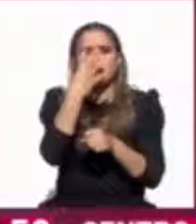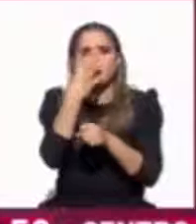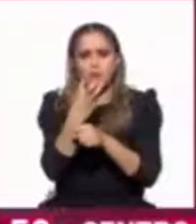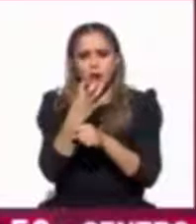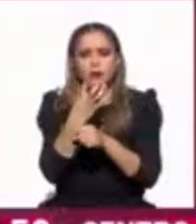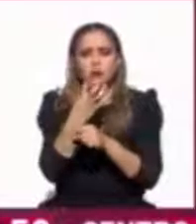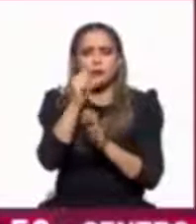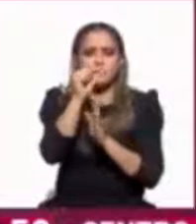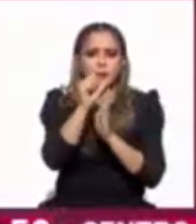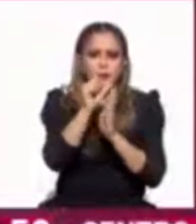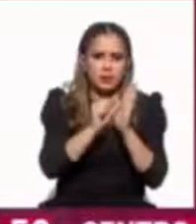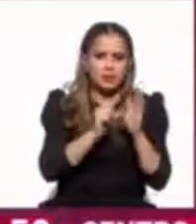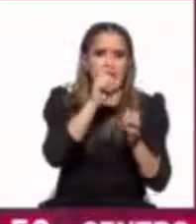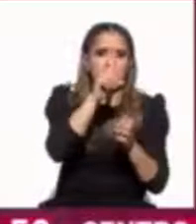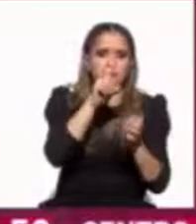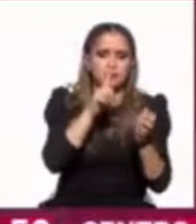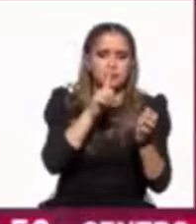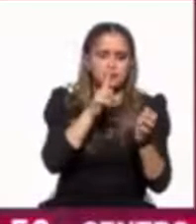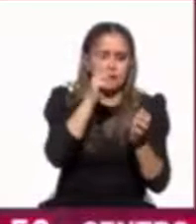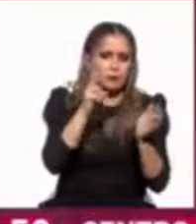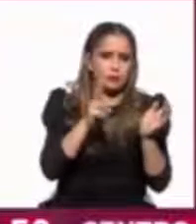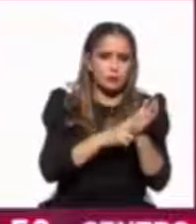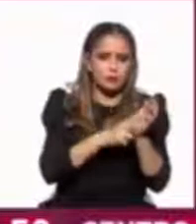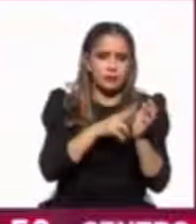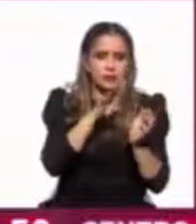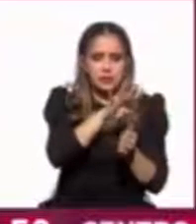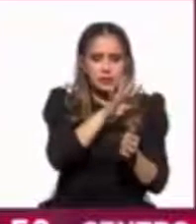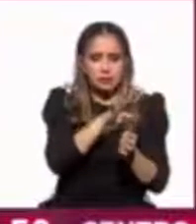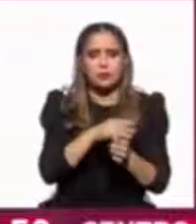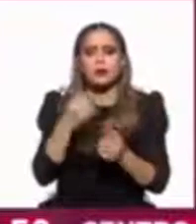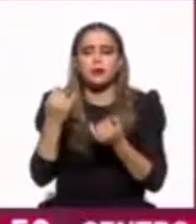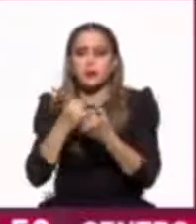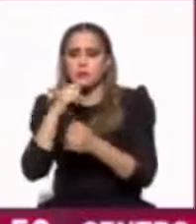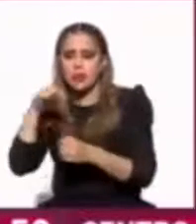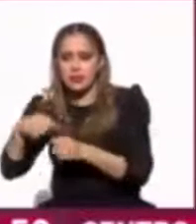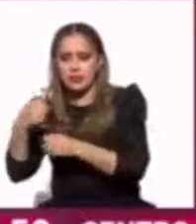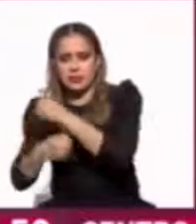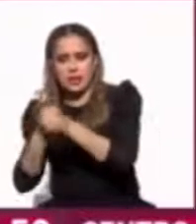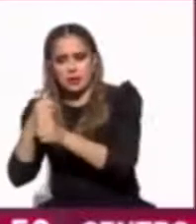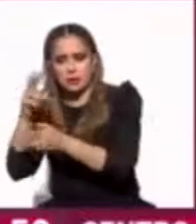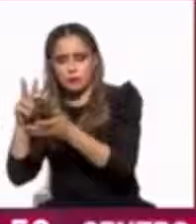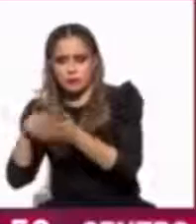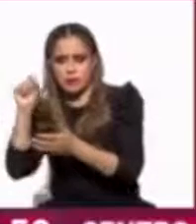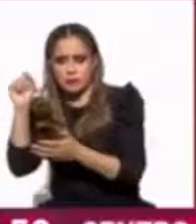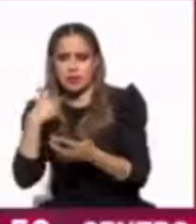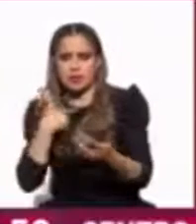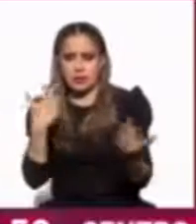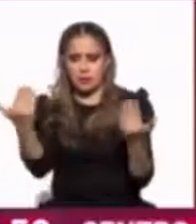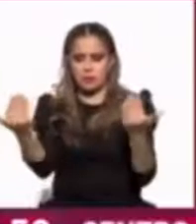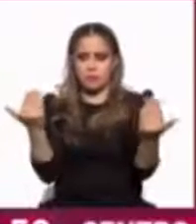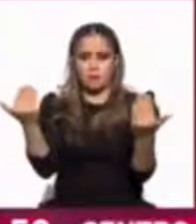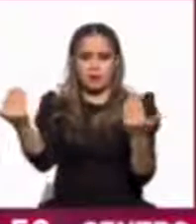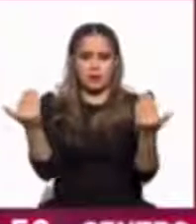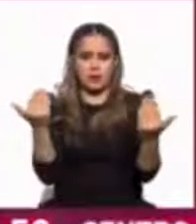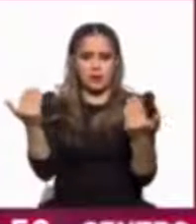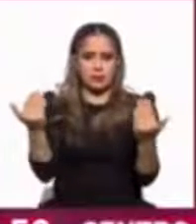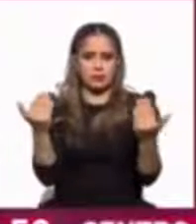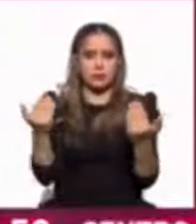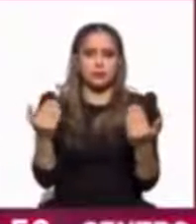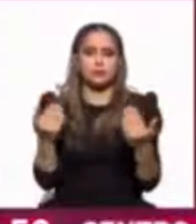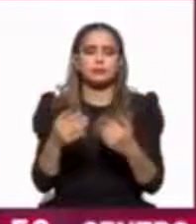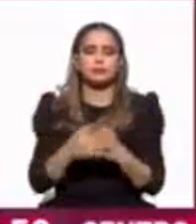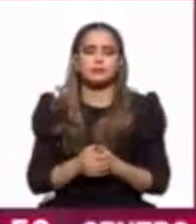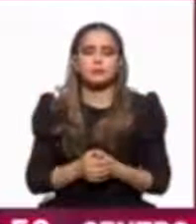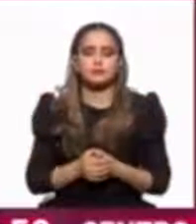cuarto del 19 y el primero de este año. ¿Por qué razón no tenemos un segundo